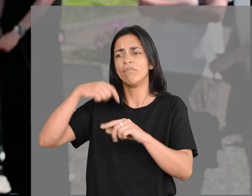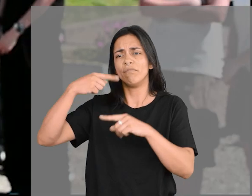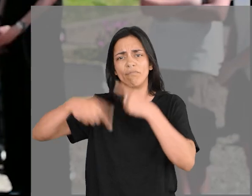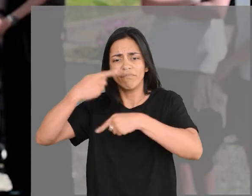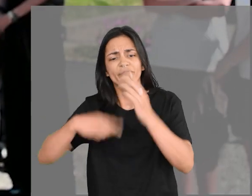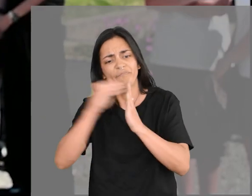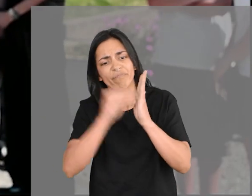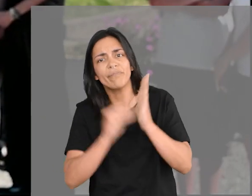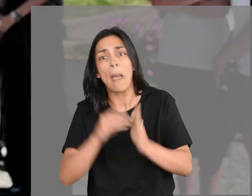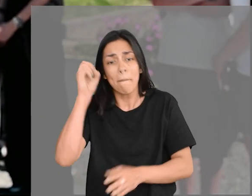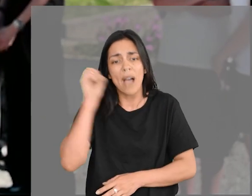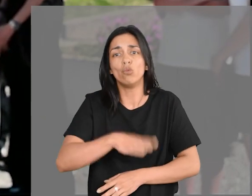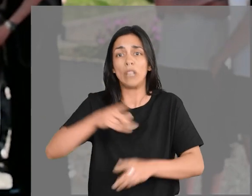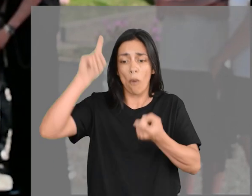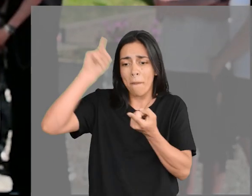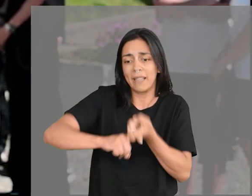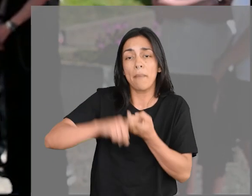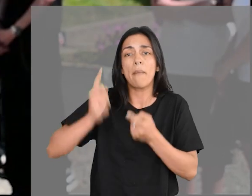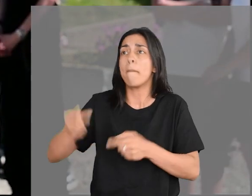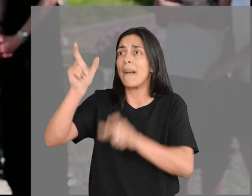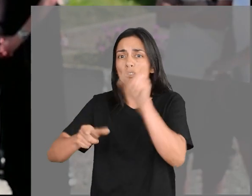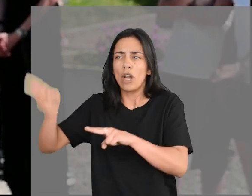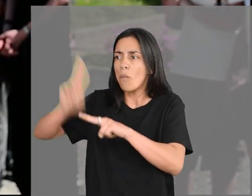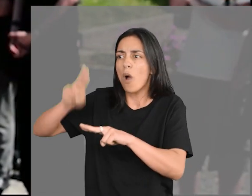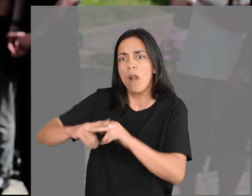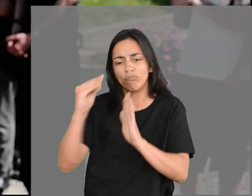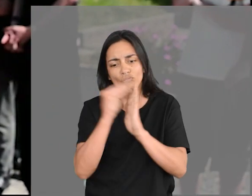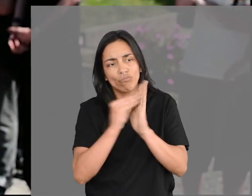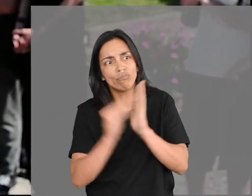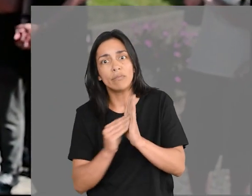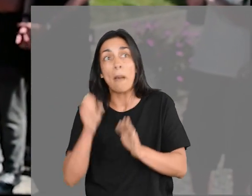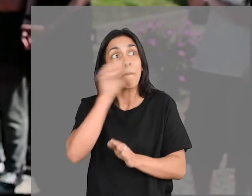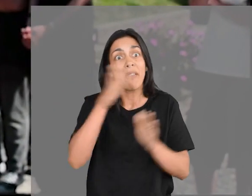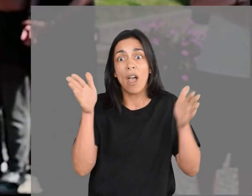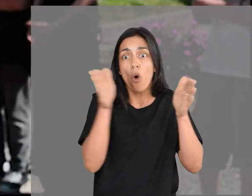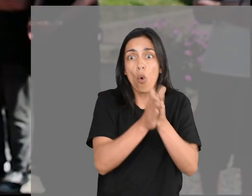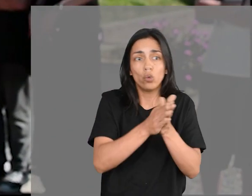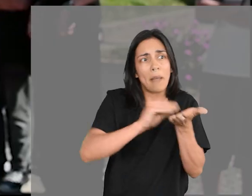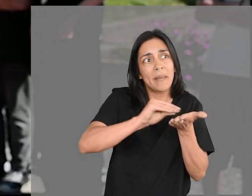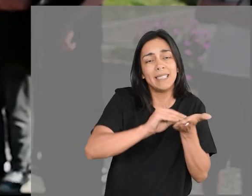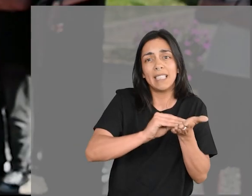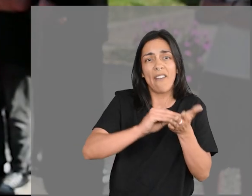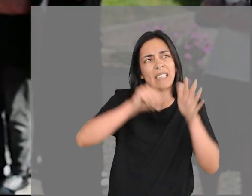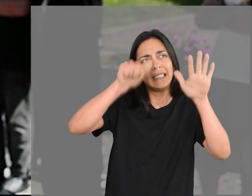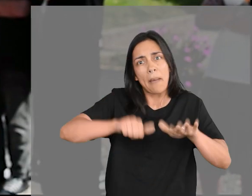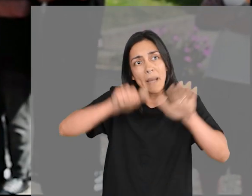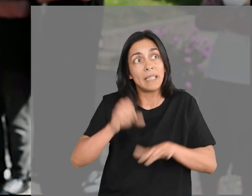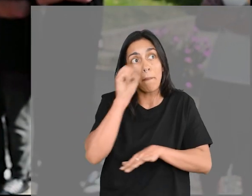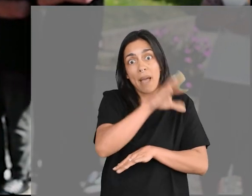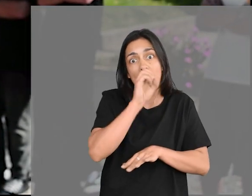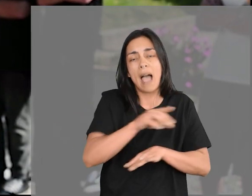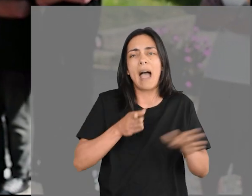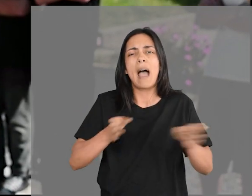los bautismos, matrimonios y defunciones, reportando a la Junta cada 6 meses los registros. Entre la década